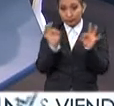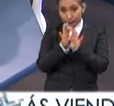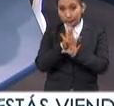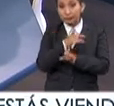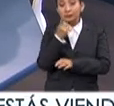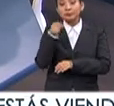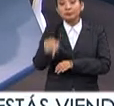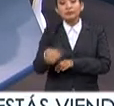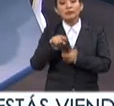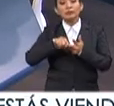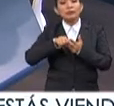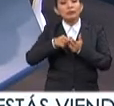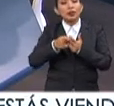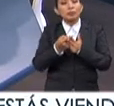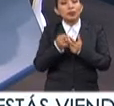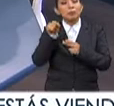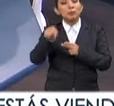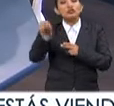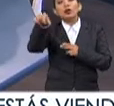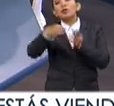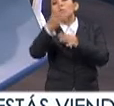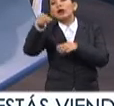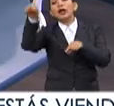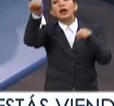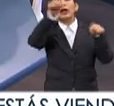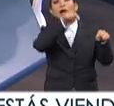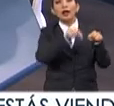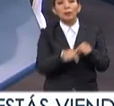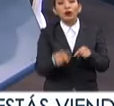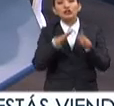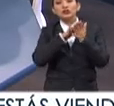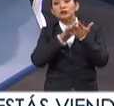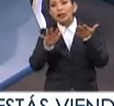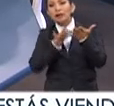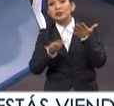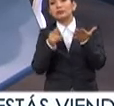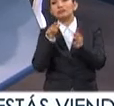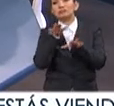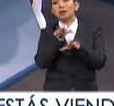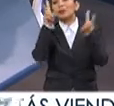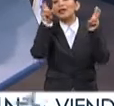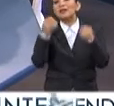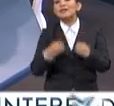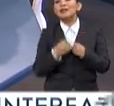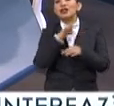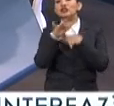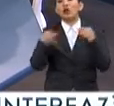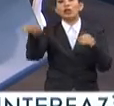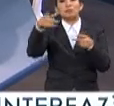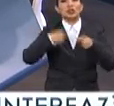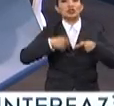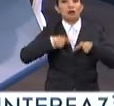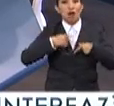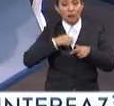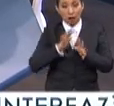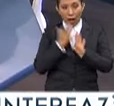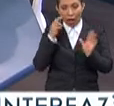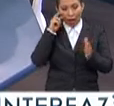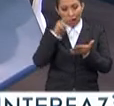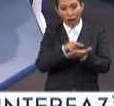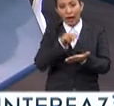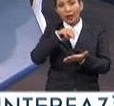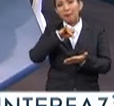porque también marca muchas de las novedades literarias que tienen que ver con la vida de todos nosotros ahora cuando uno lea